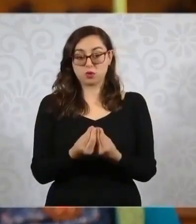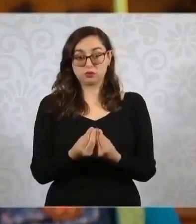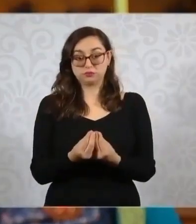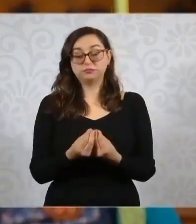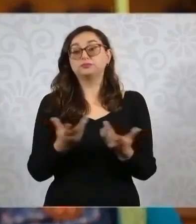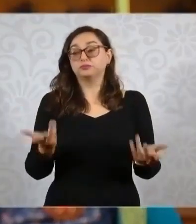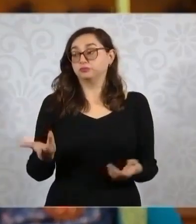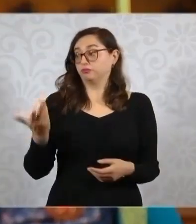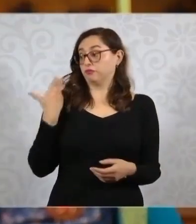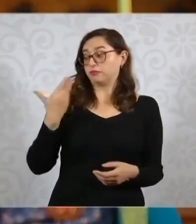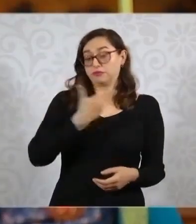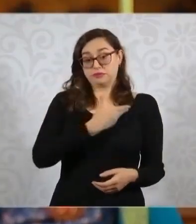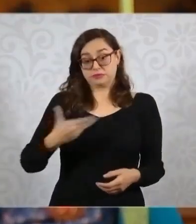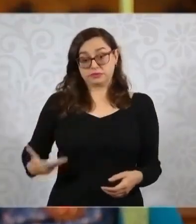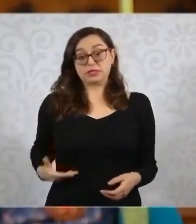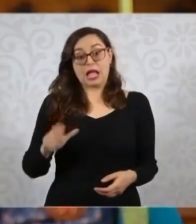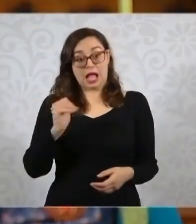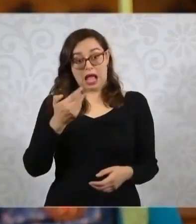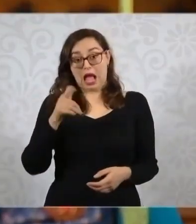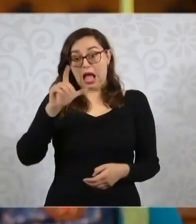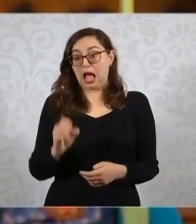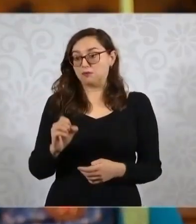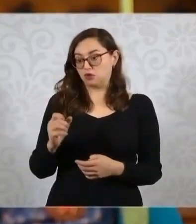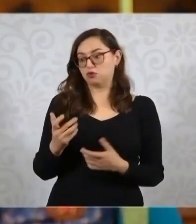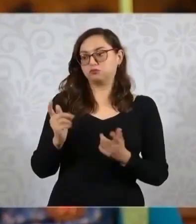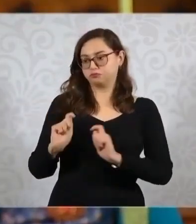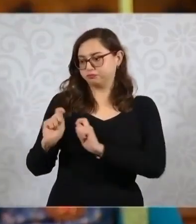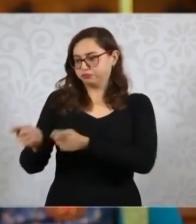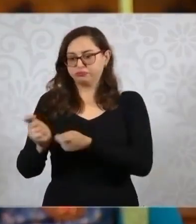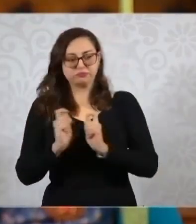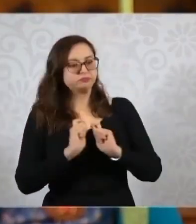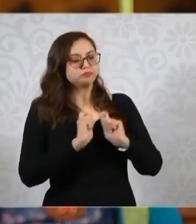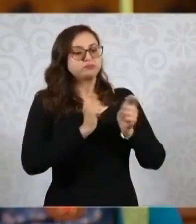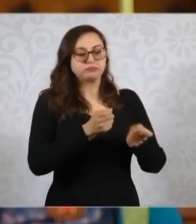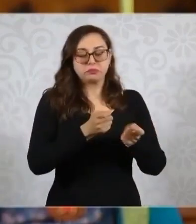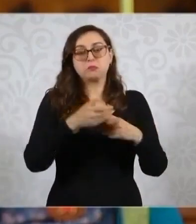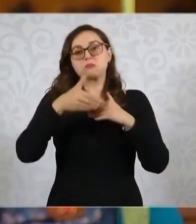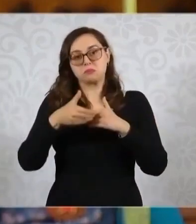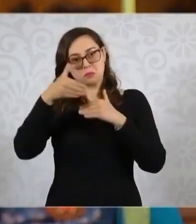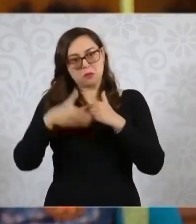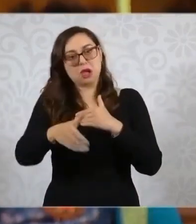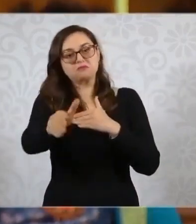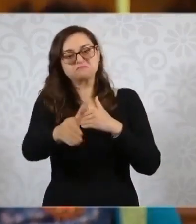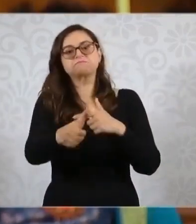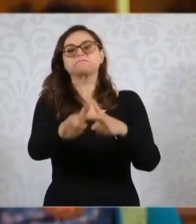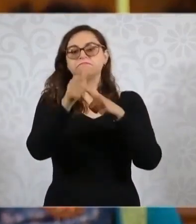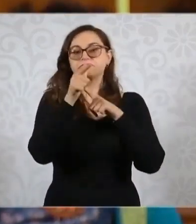dejó el presidente Andrés Manuel López Obrador y así va a continuar.